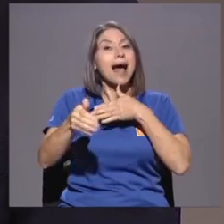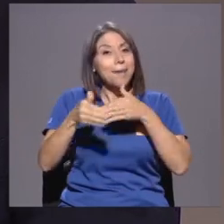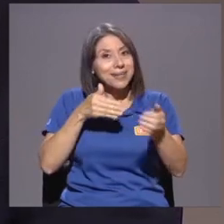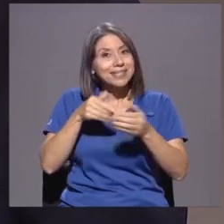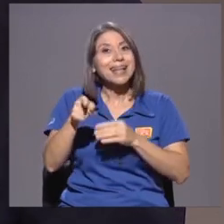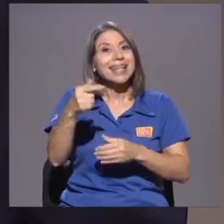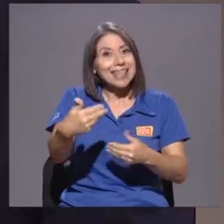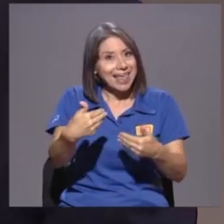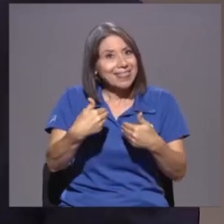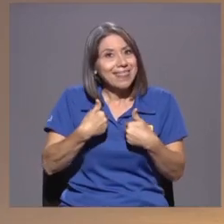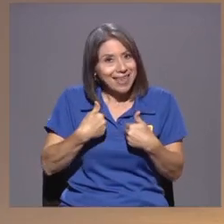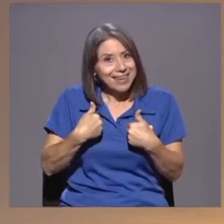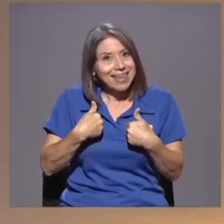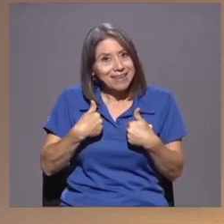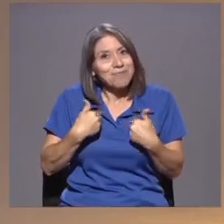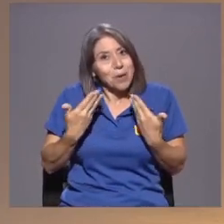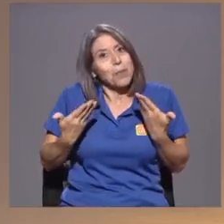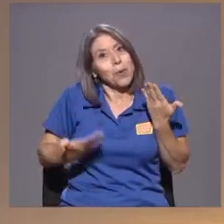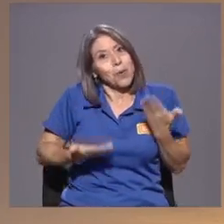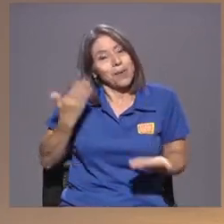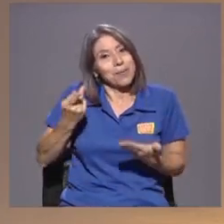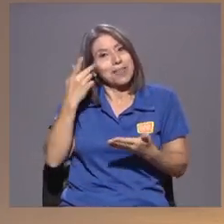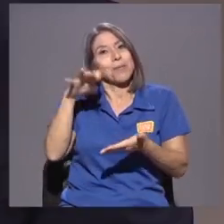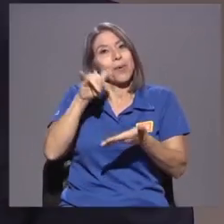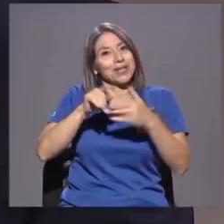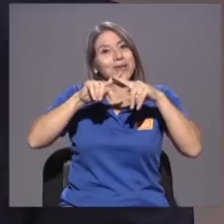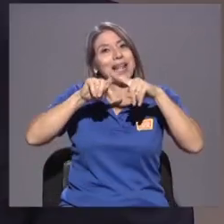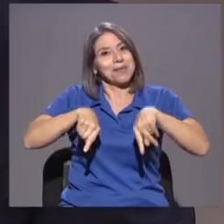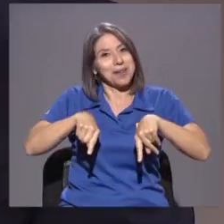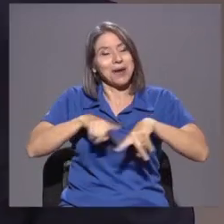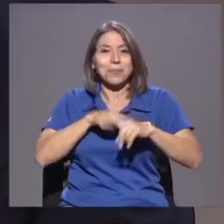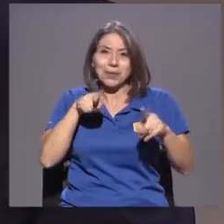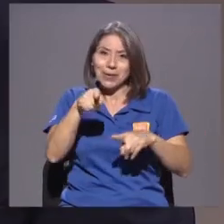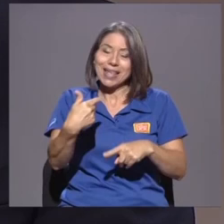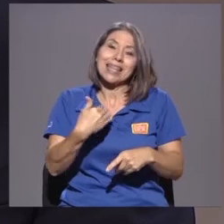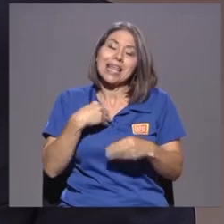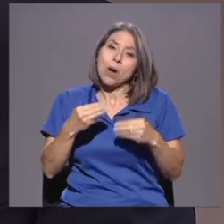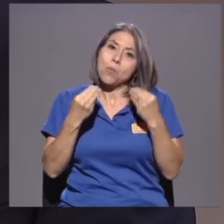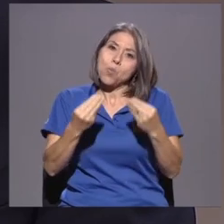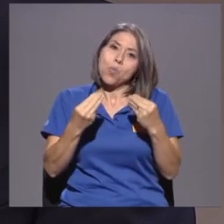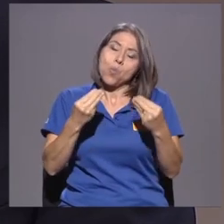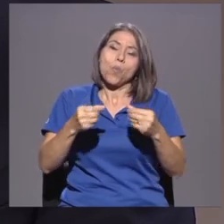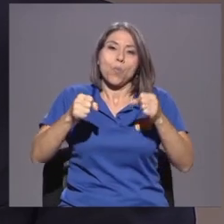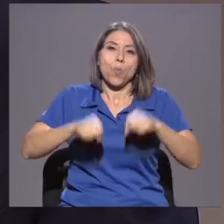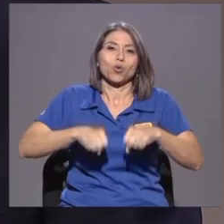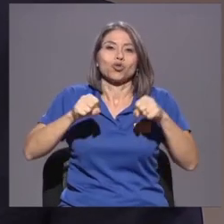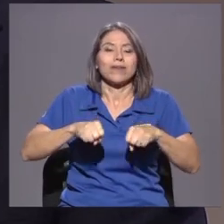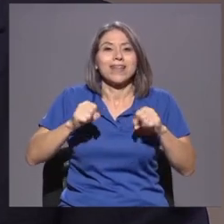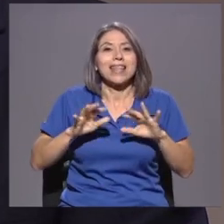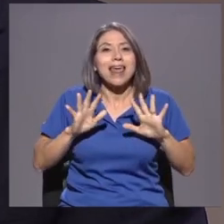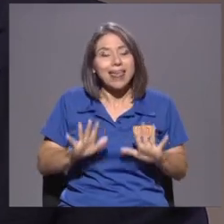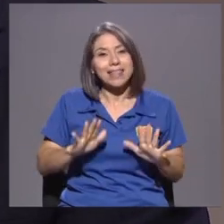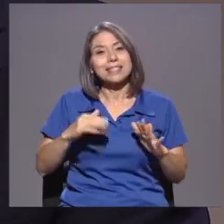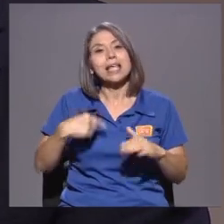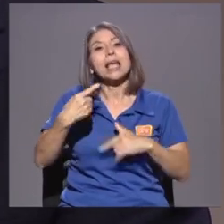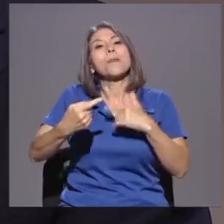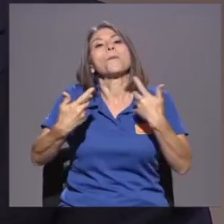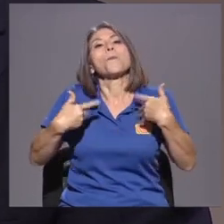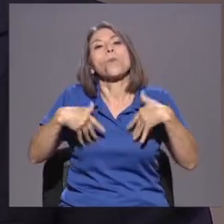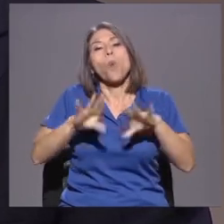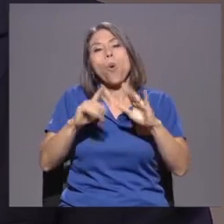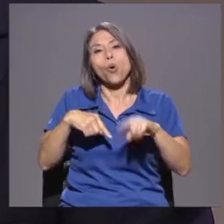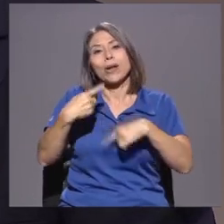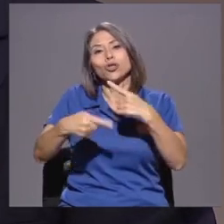probablemente fue por eso que la eliminaron unas enormes posibilidades de por lo menos seguir a una segunda vuelta